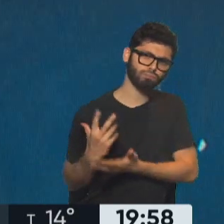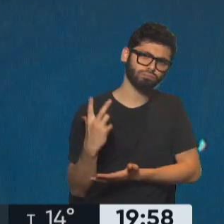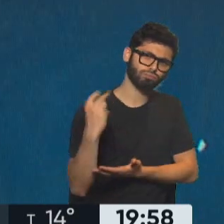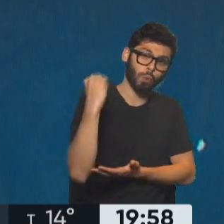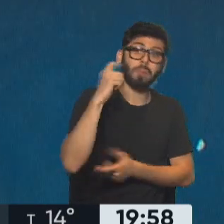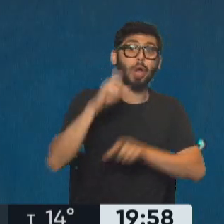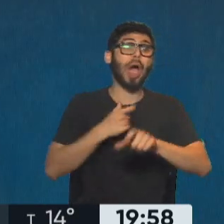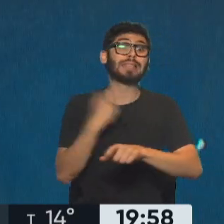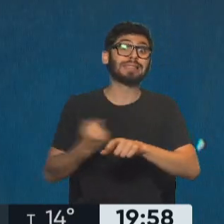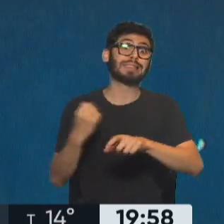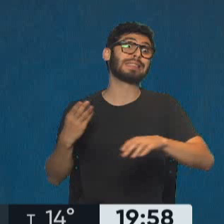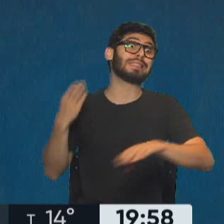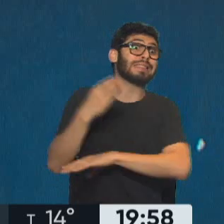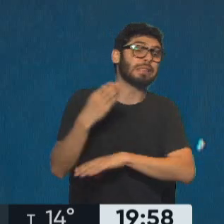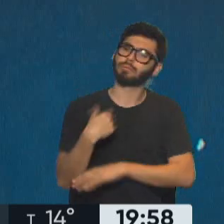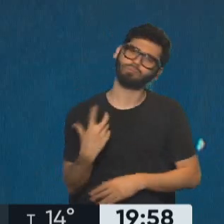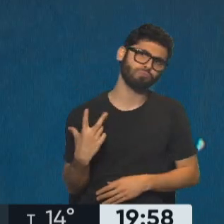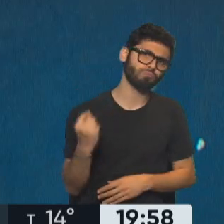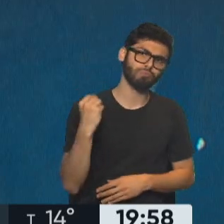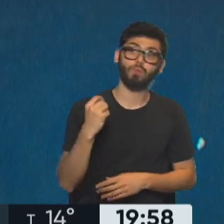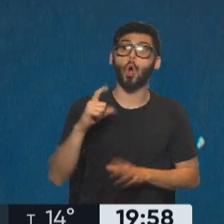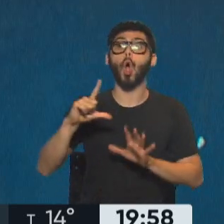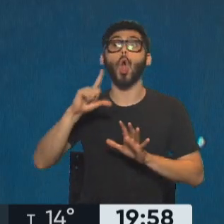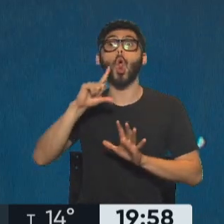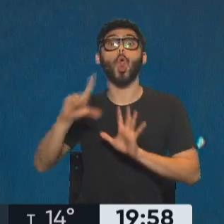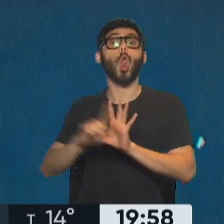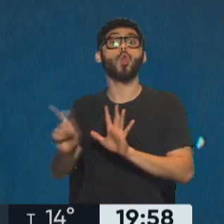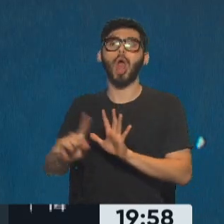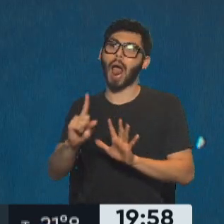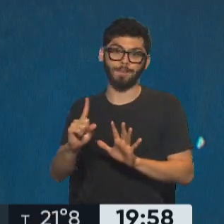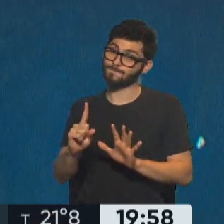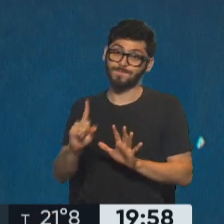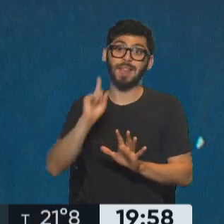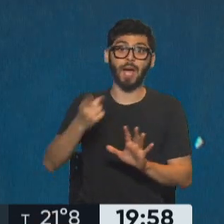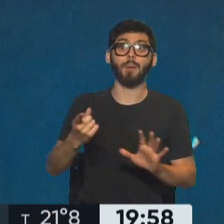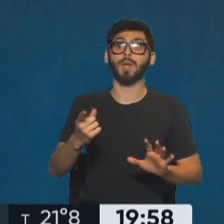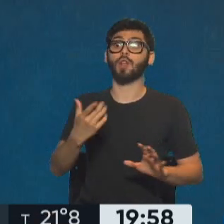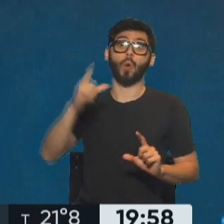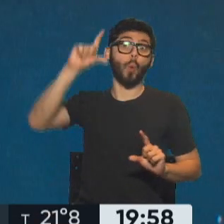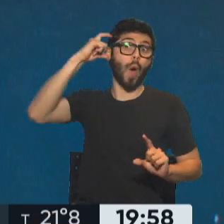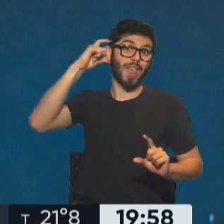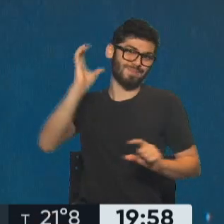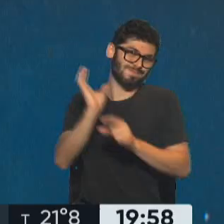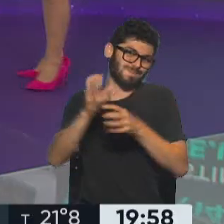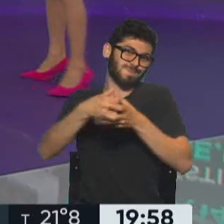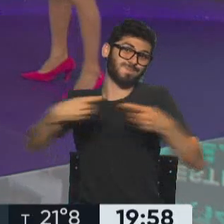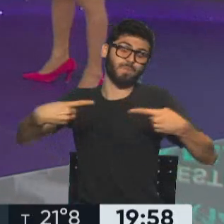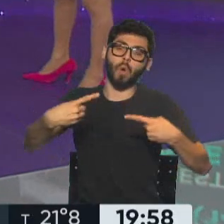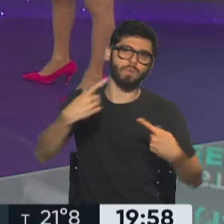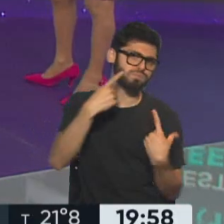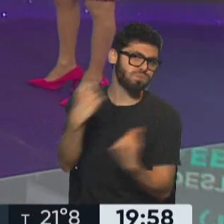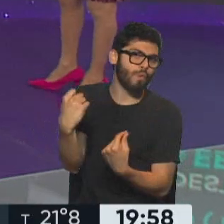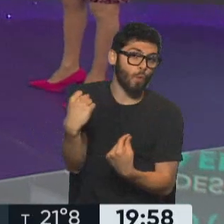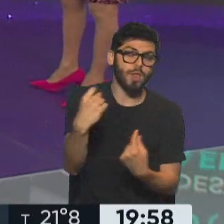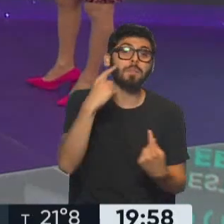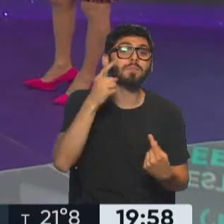tratan de cruzar la frontera de manera ilegal. De hecho, es muy duro también con el gobierno demócrata de Joe Biden. Y esta imagen que vemos aquí en pantalla,